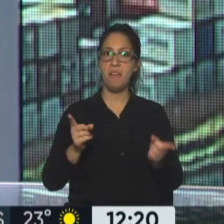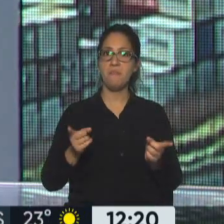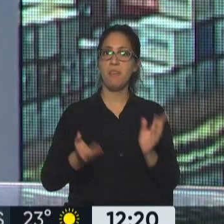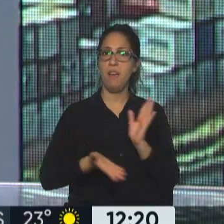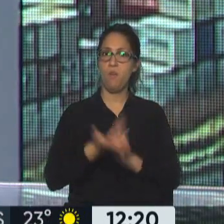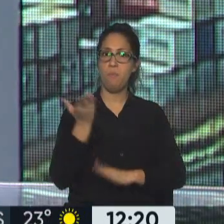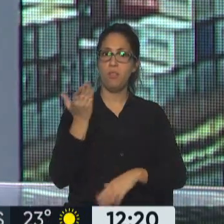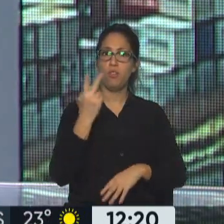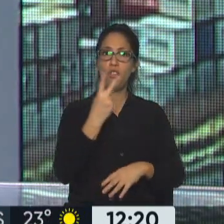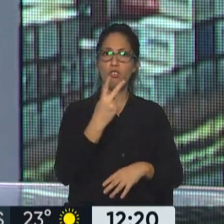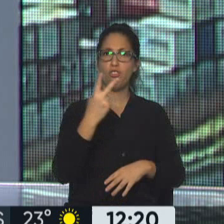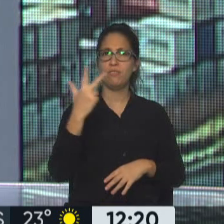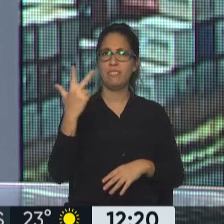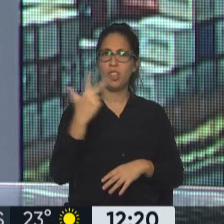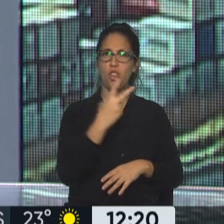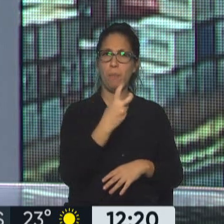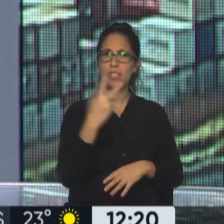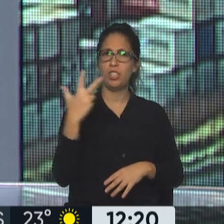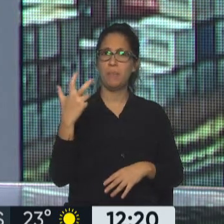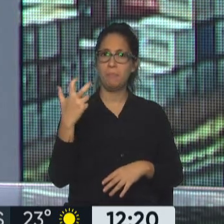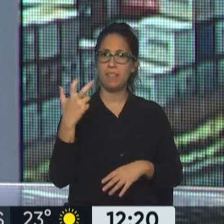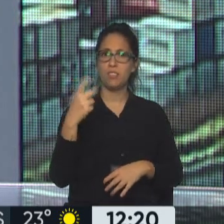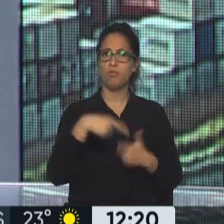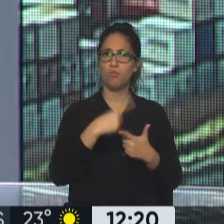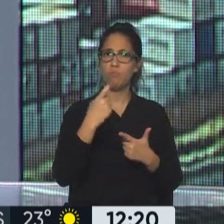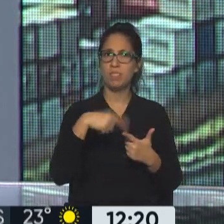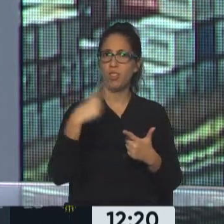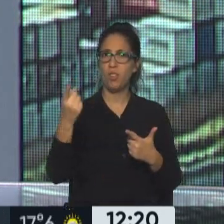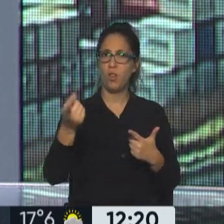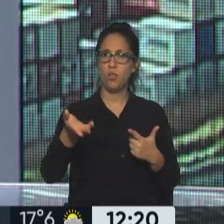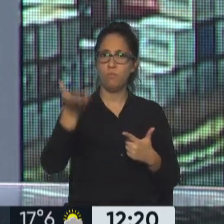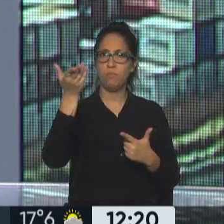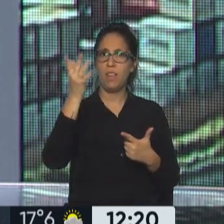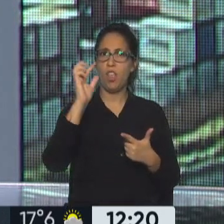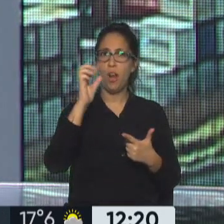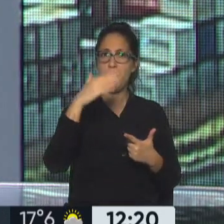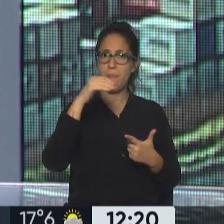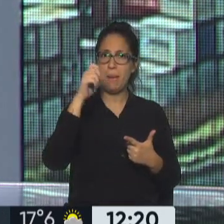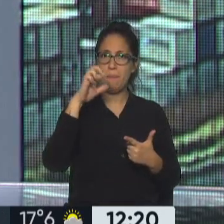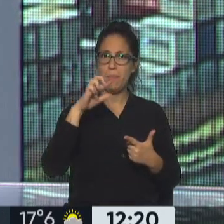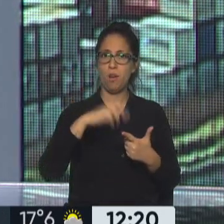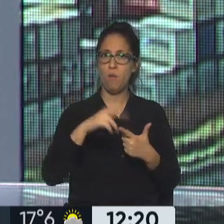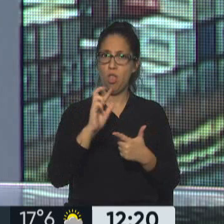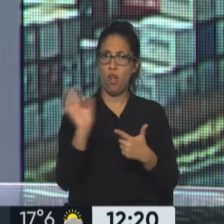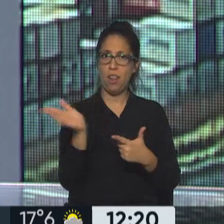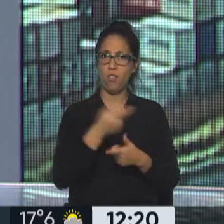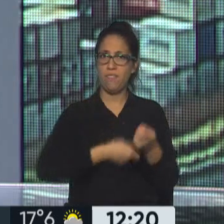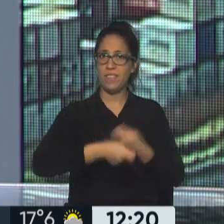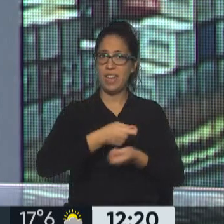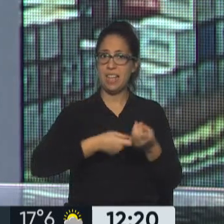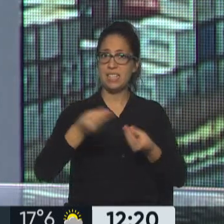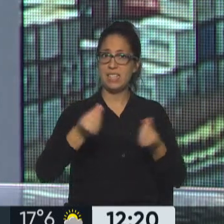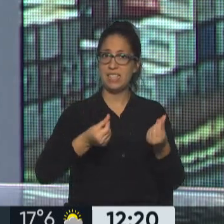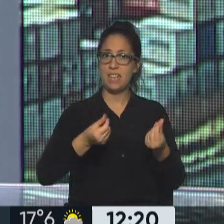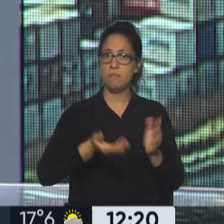de dos o tres pesos en el contado con lequi de un peso Aproximadamente en el dólar mepe si los dólares financieros los dólares